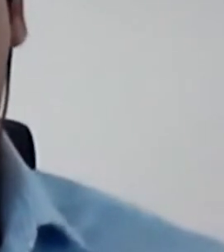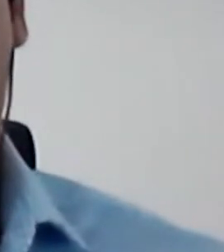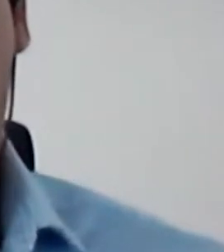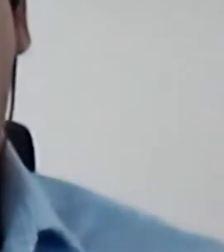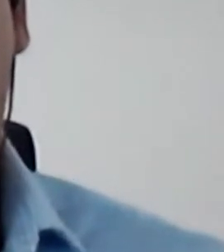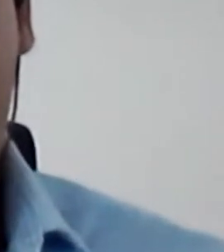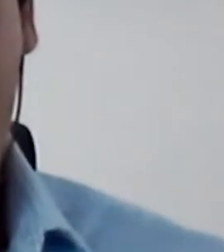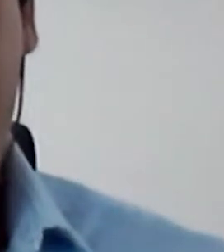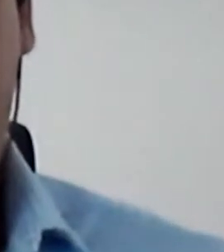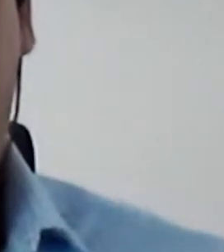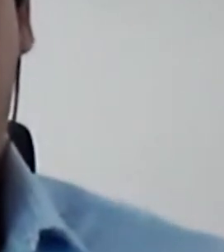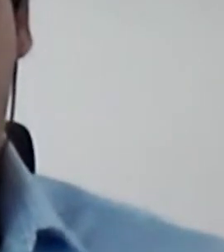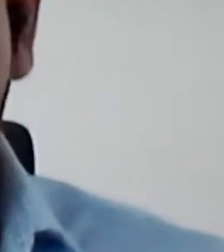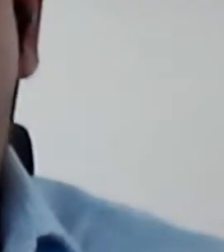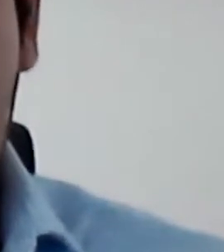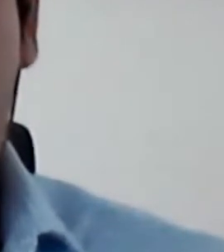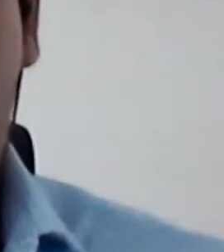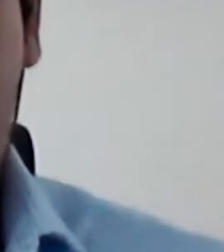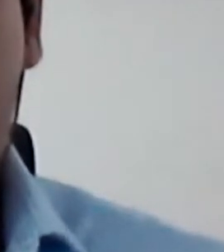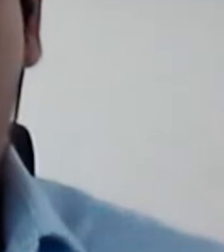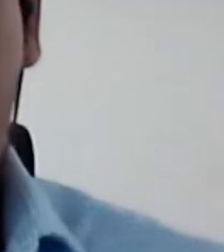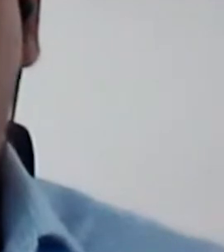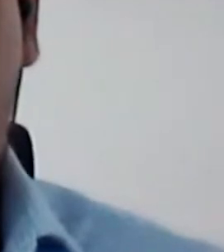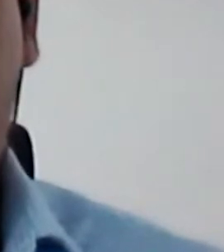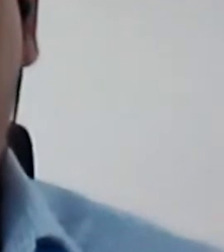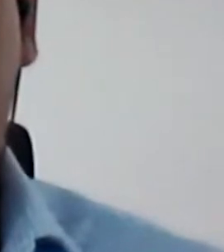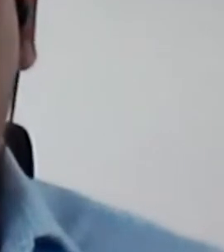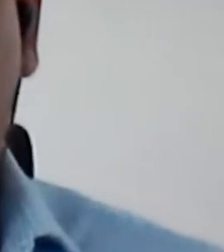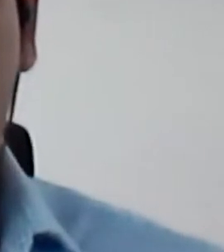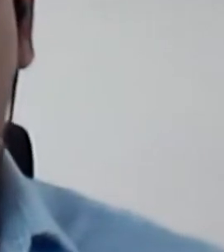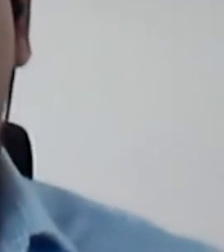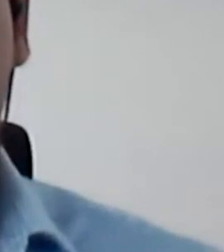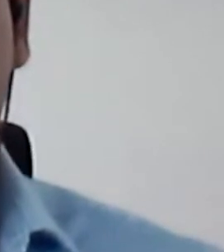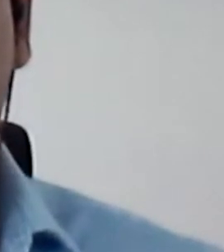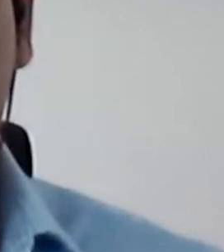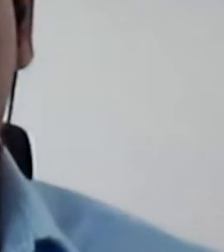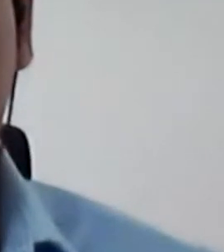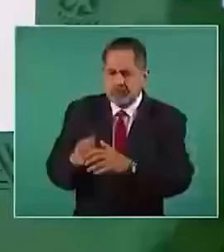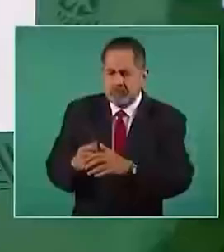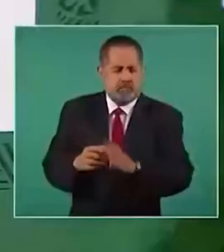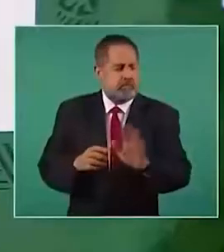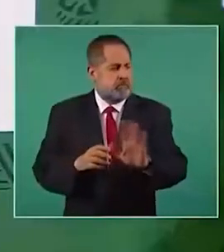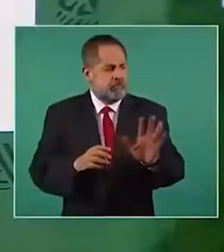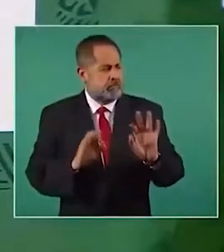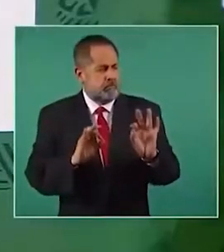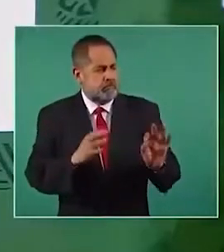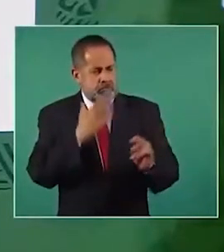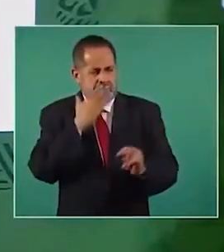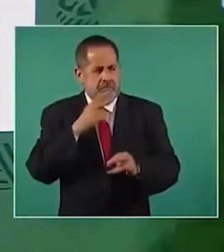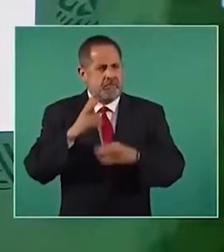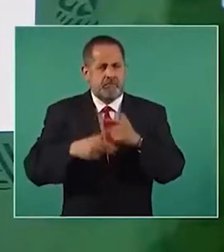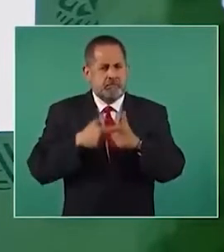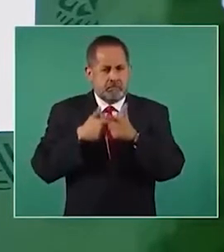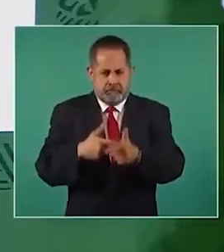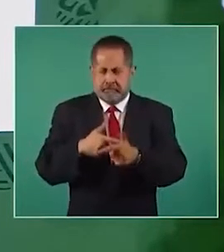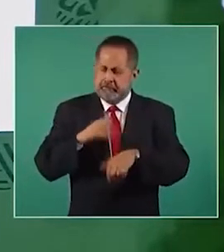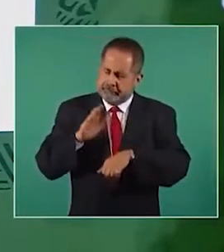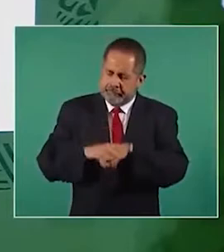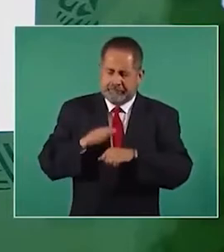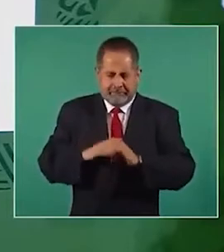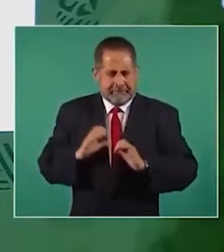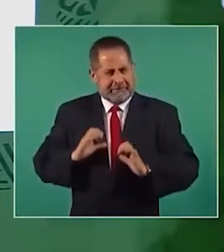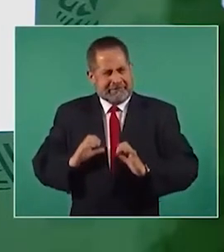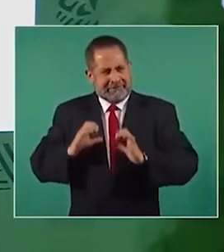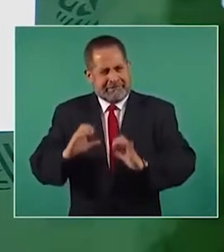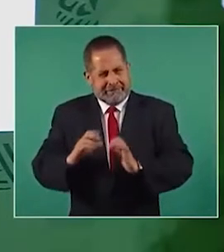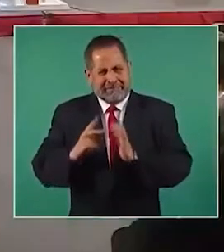sobre Ricardo Anaya, y después nos das tu punto de vista, Quique. Vamos a ver. Vamos a seguir apretando, le